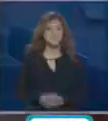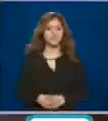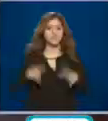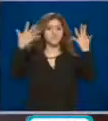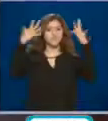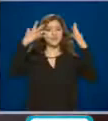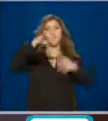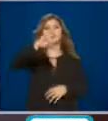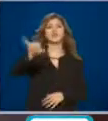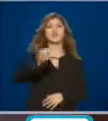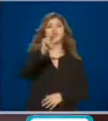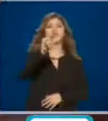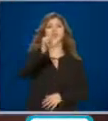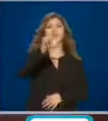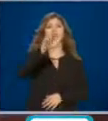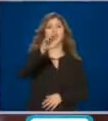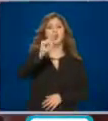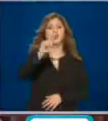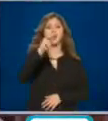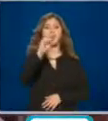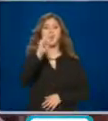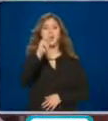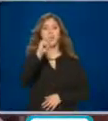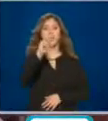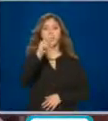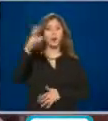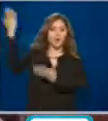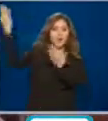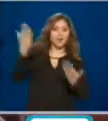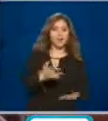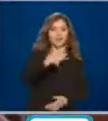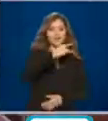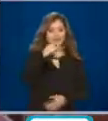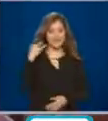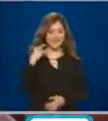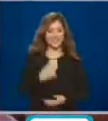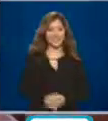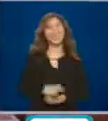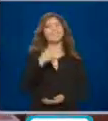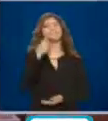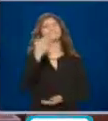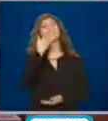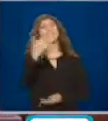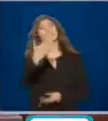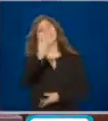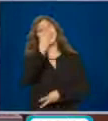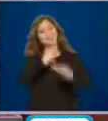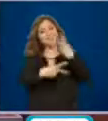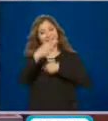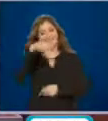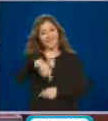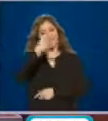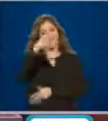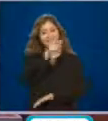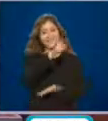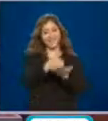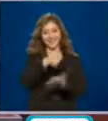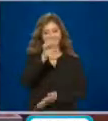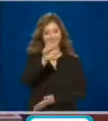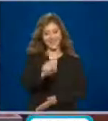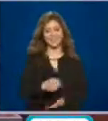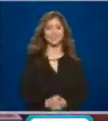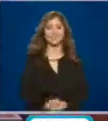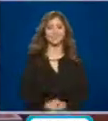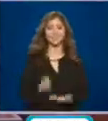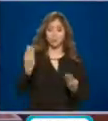Aplauso para Julius Popper, que está con nosotros desde Chile. Bienvenidos, Alejandro, ¿cómo están, muchachos? Bienvenidos a tus ciudades. Muy bien, muchísimas gracias